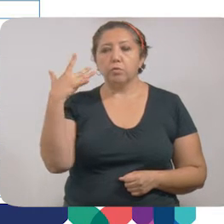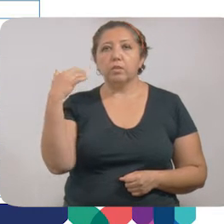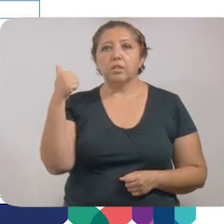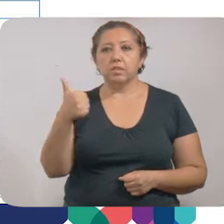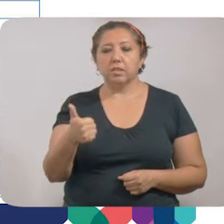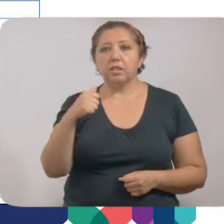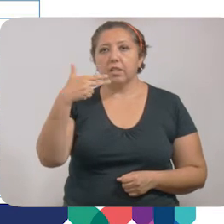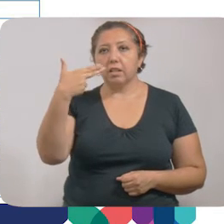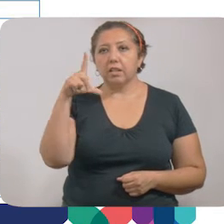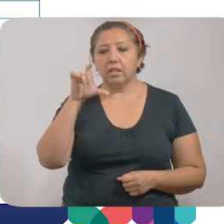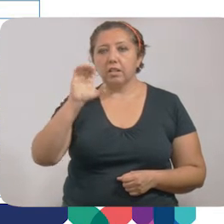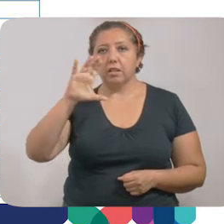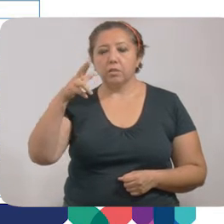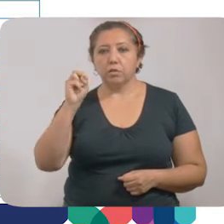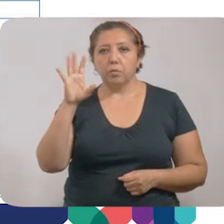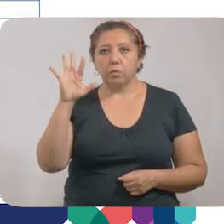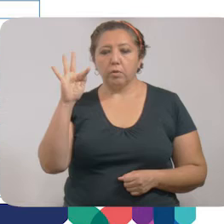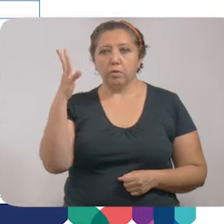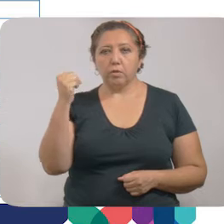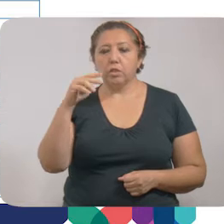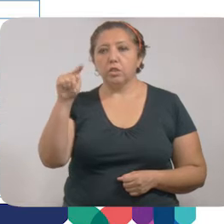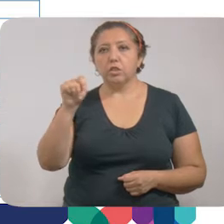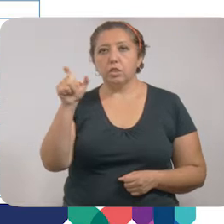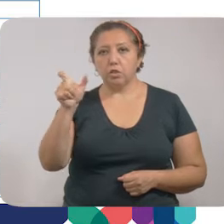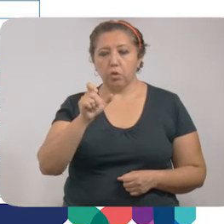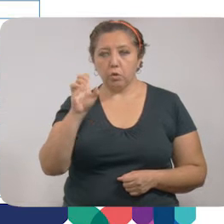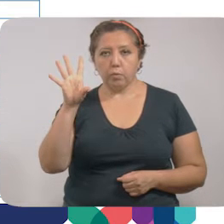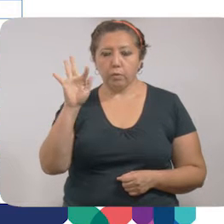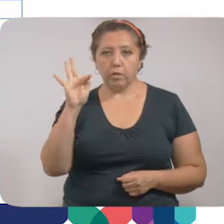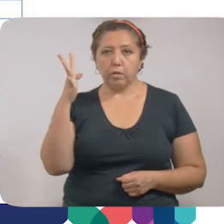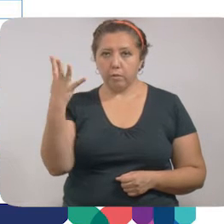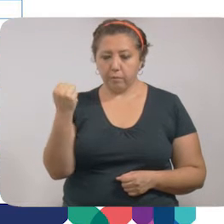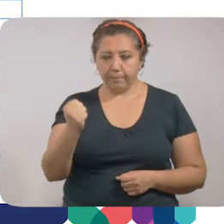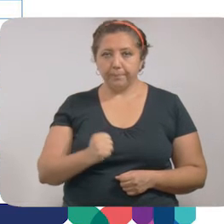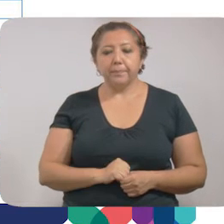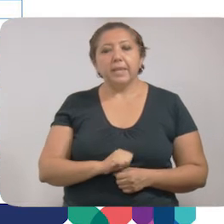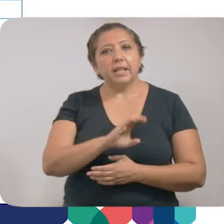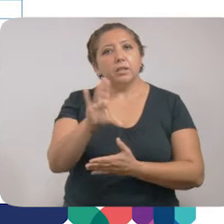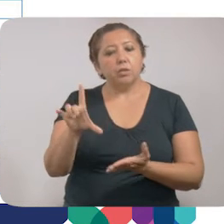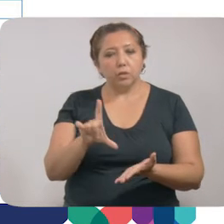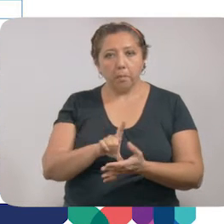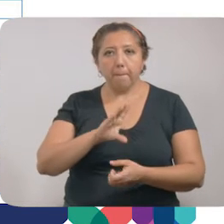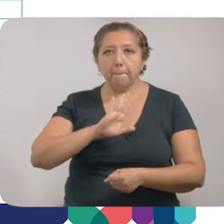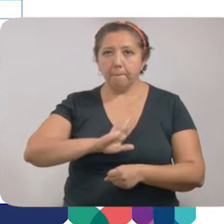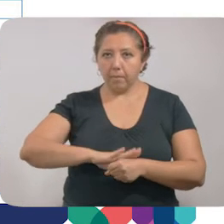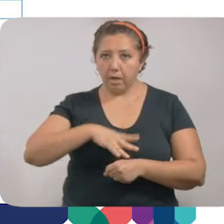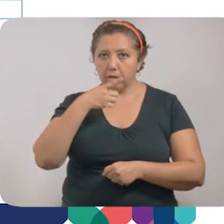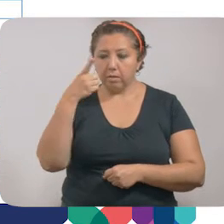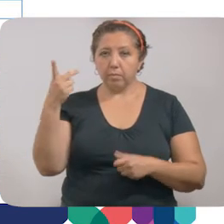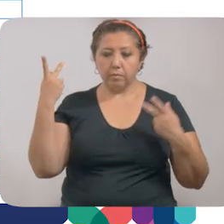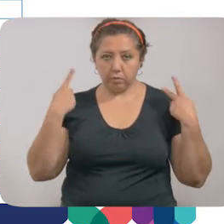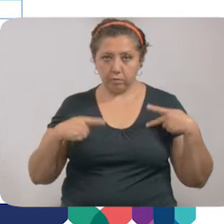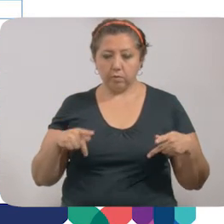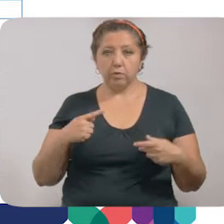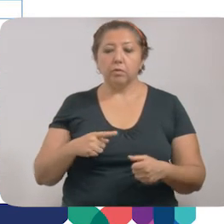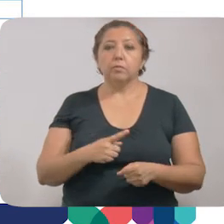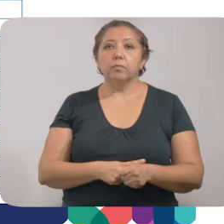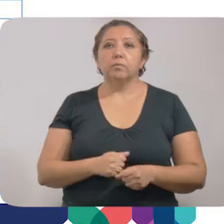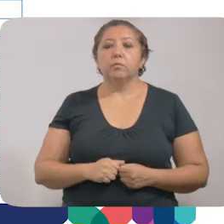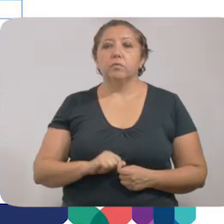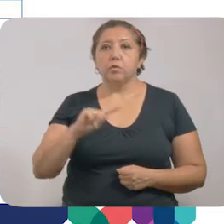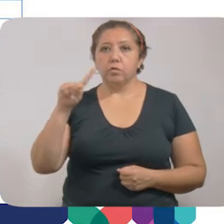56, Jalachó con 49 y Tixcocob con 49. Las colonias de Mérida con mayor número de personas